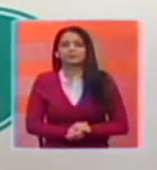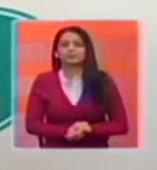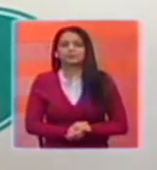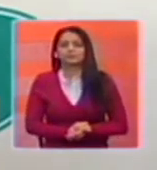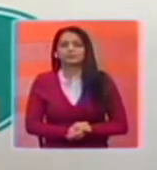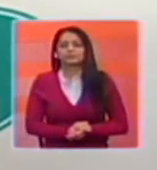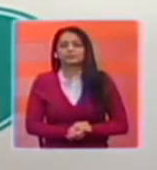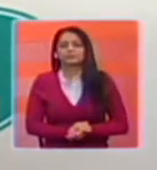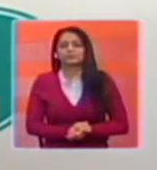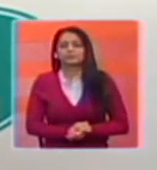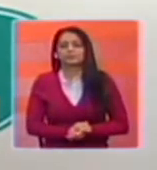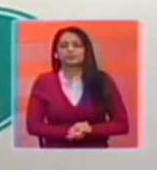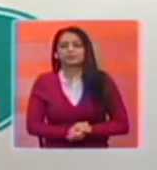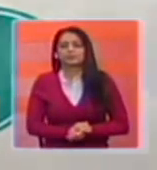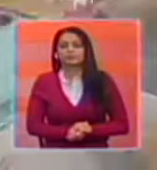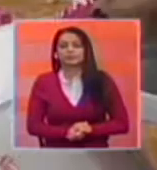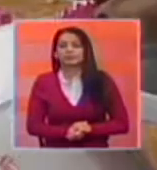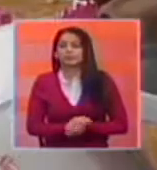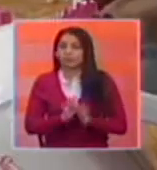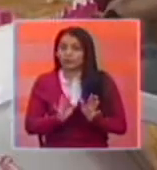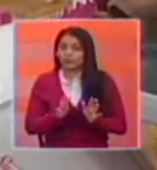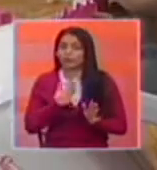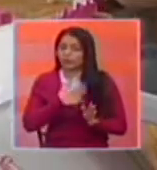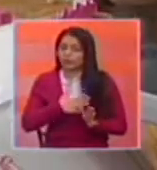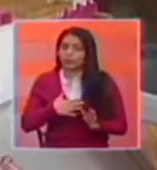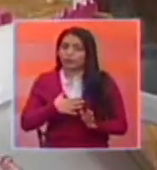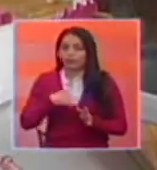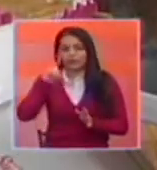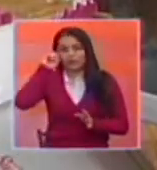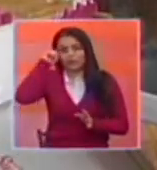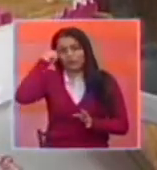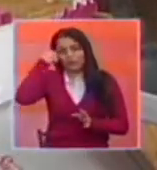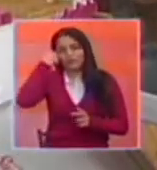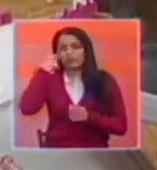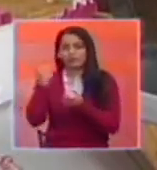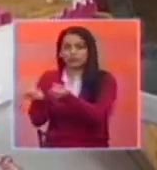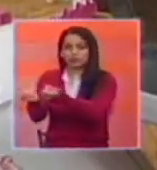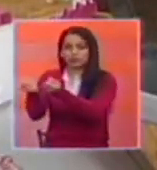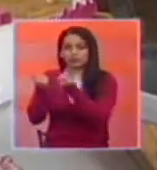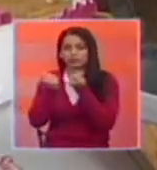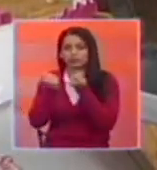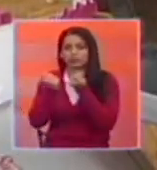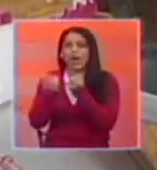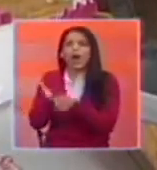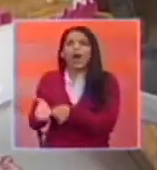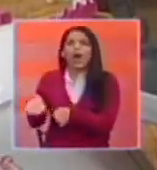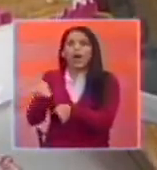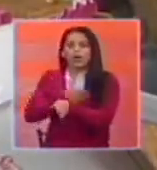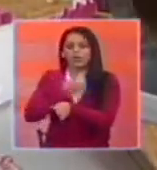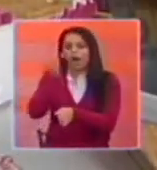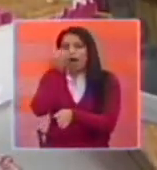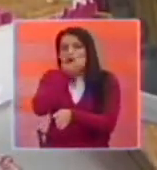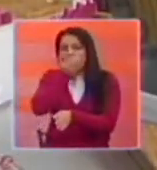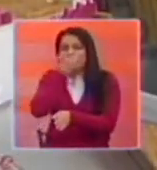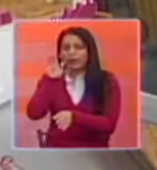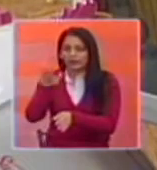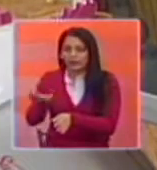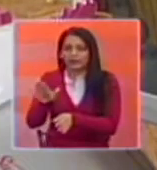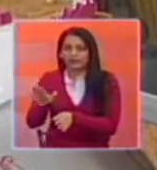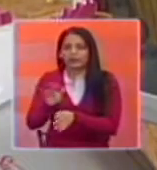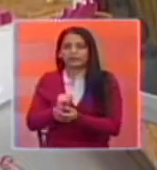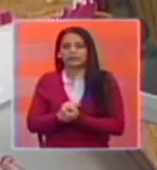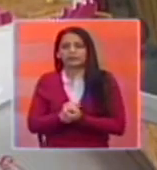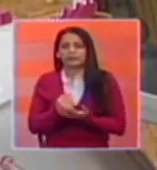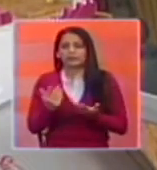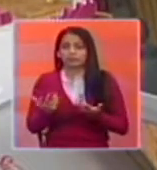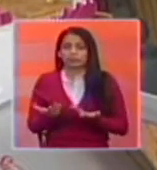eso, pero sí, lo que recalco es lo del horno medio y obviamente precalentado, ¿no? Generalmente en las recetas, hasta cuando empieza